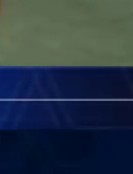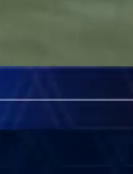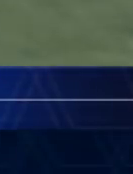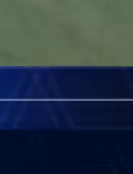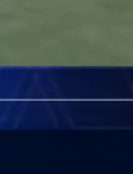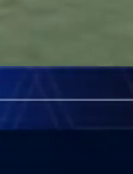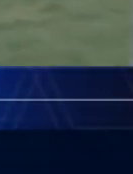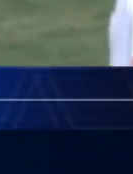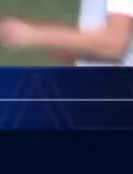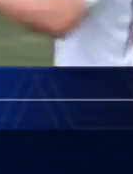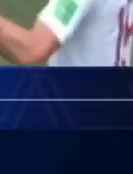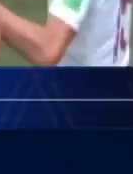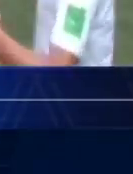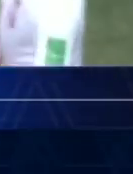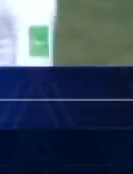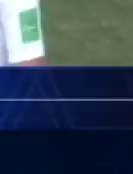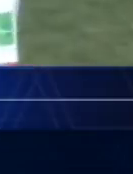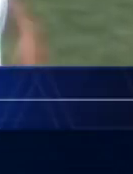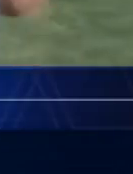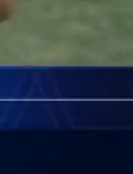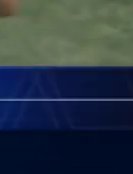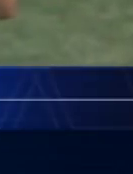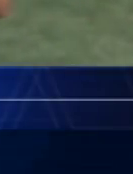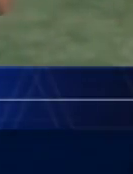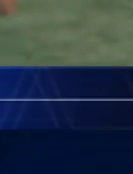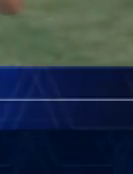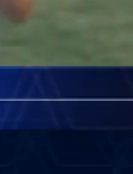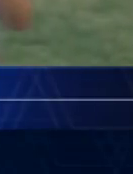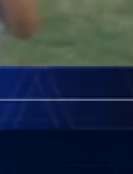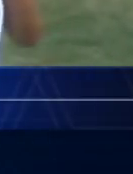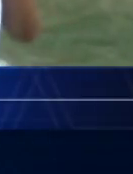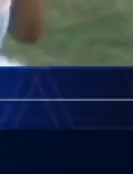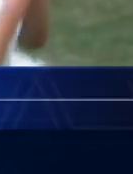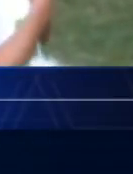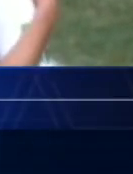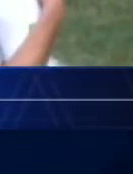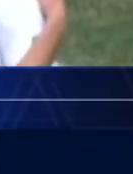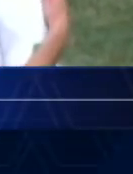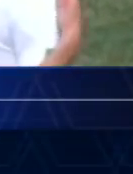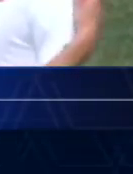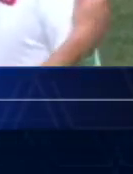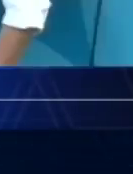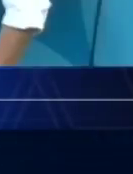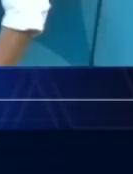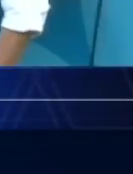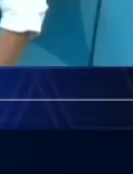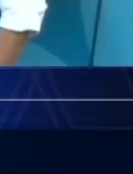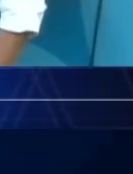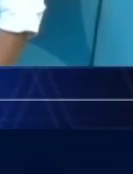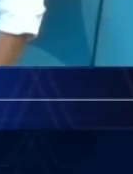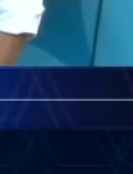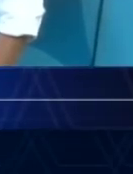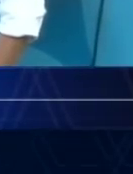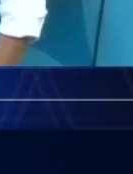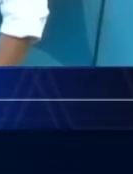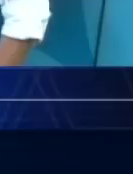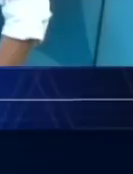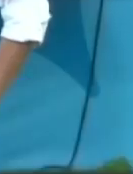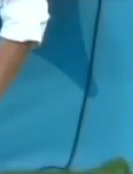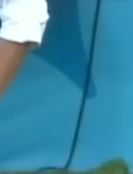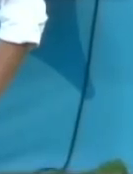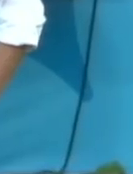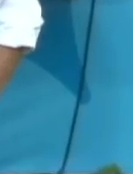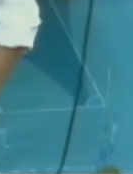la victoria a Polonia sobre Japón 1-0. Las Águilas Blancas ya estaban eliminadas y dieron la zancadilla a los nipones, quienes a pesar de la